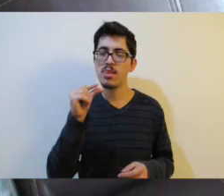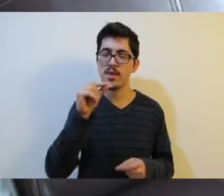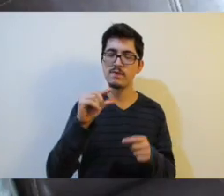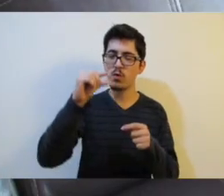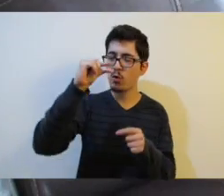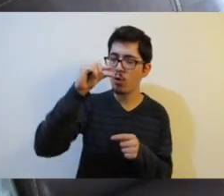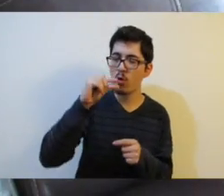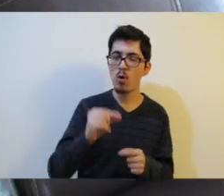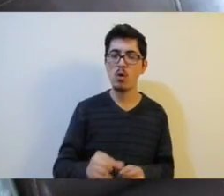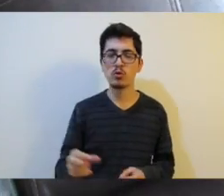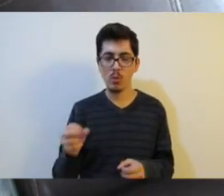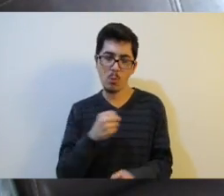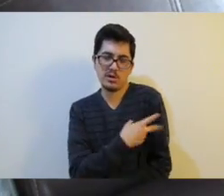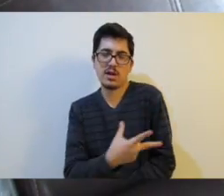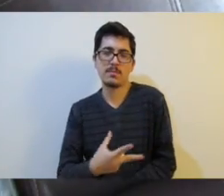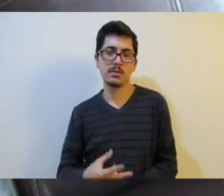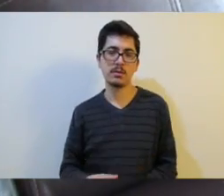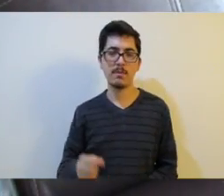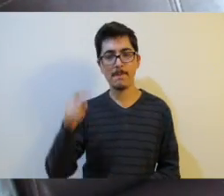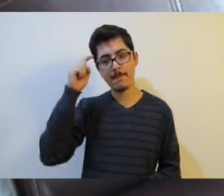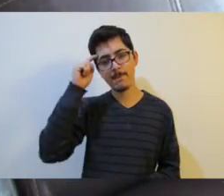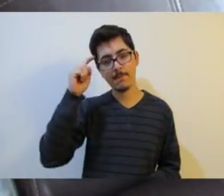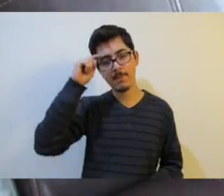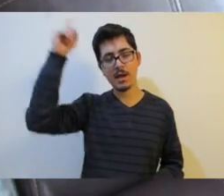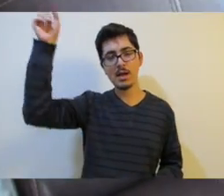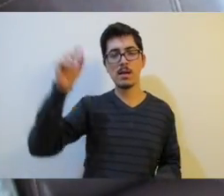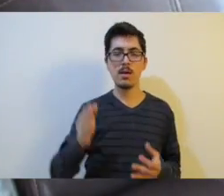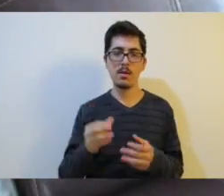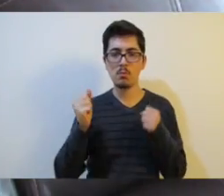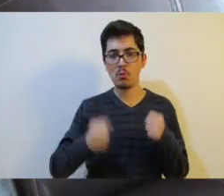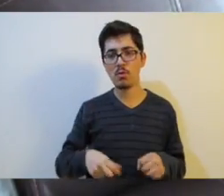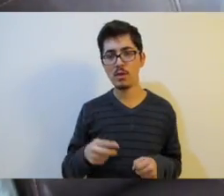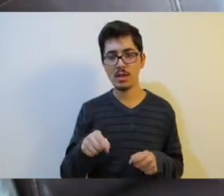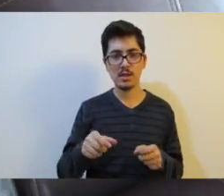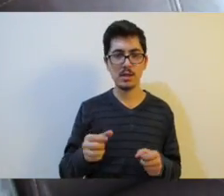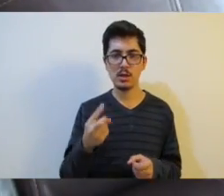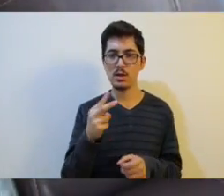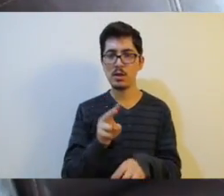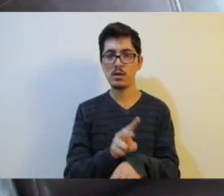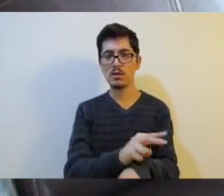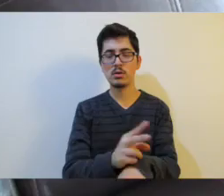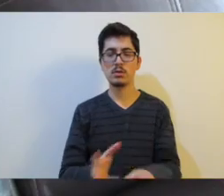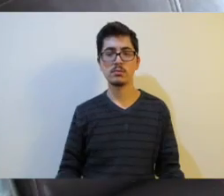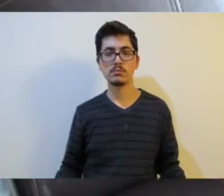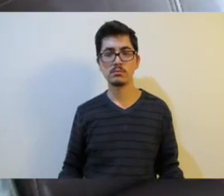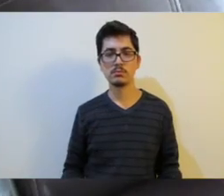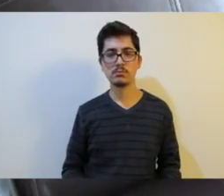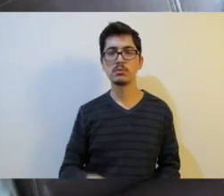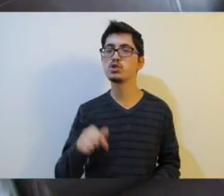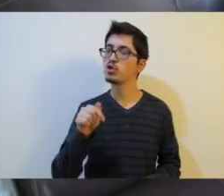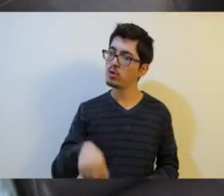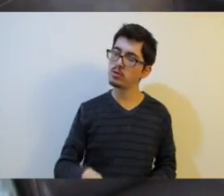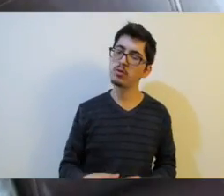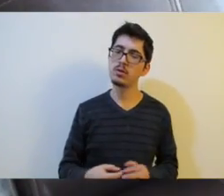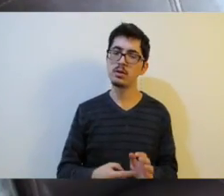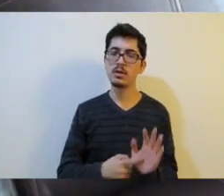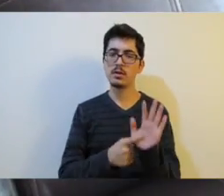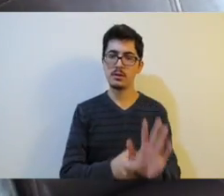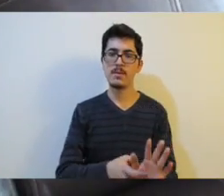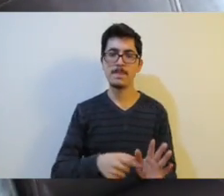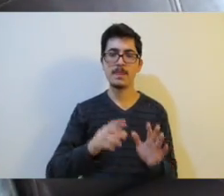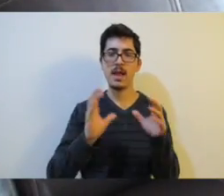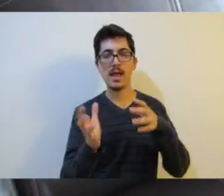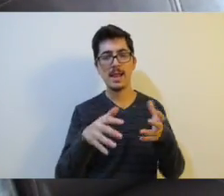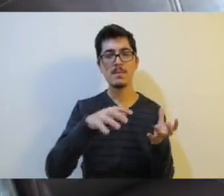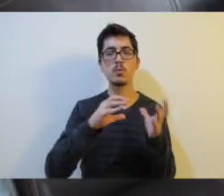un libro que ayuda muchísimo a darnos cuenta frente a cómo es la realidad, frente a las limitancias que tenemos hoy en día, y cómo podemos dar un refresco a